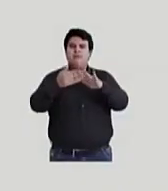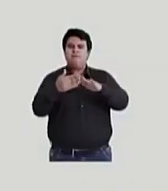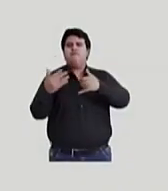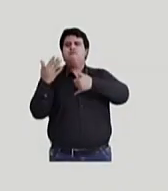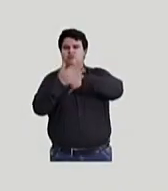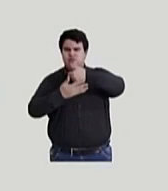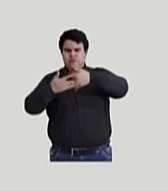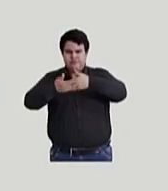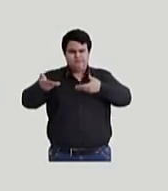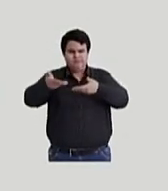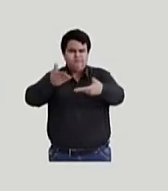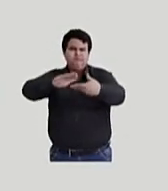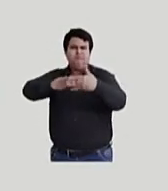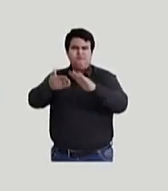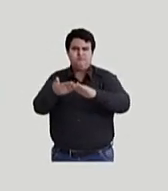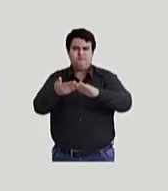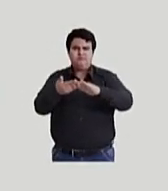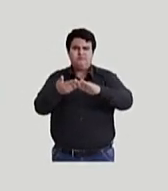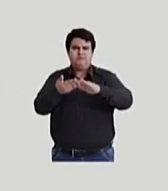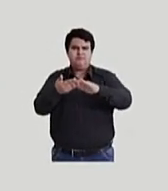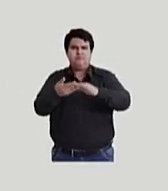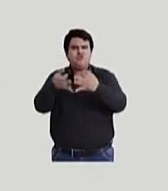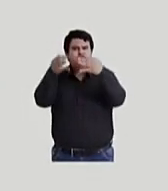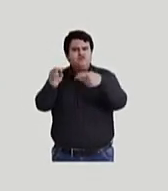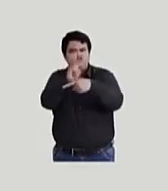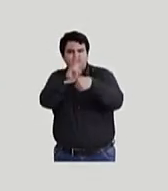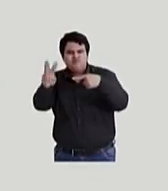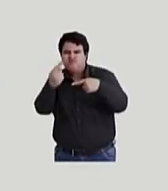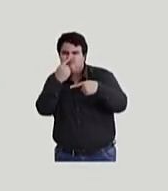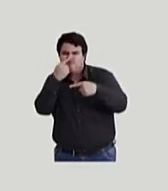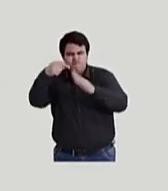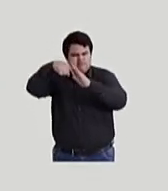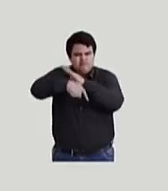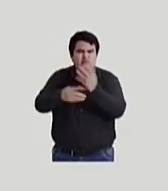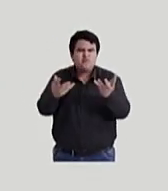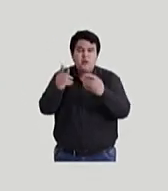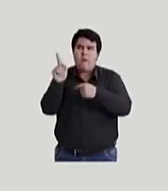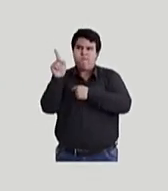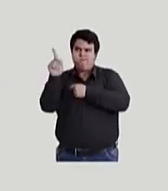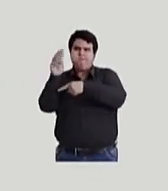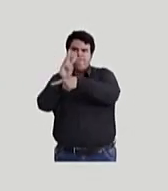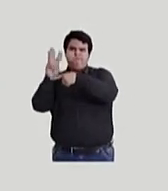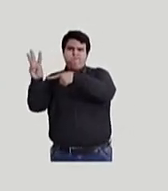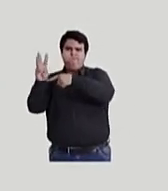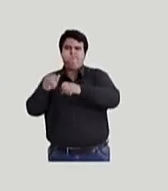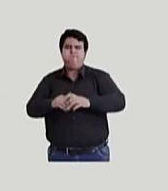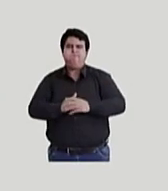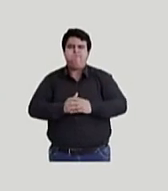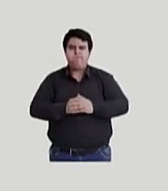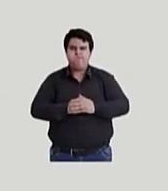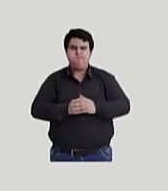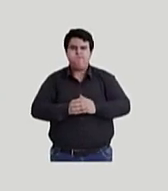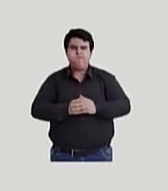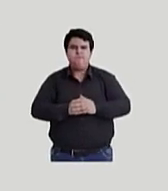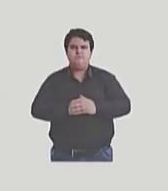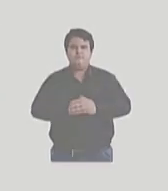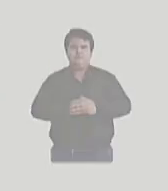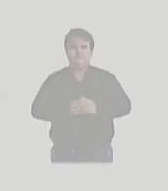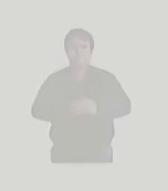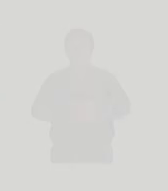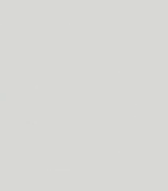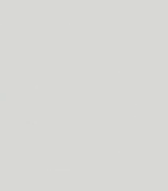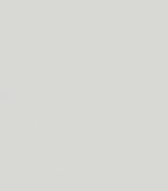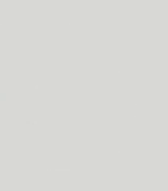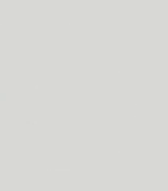promoción y comercialización. La forma de vinculación es realmente muy fácil a través de la página del Ministerio de Comercio, Industria y Turismo, que